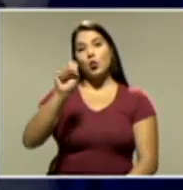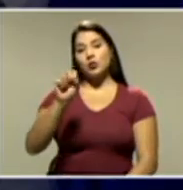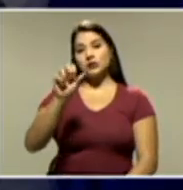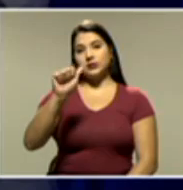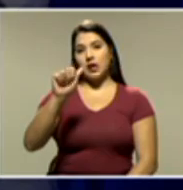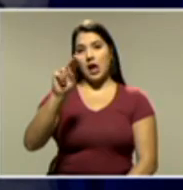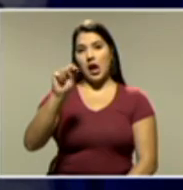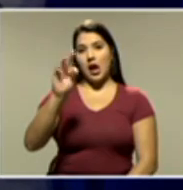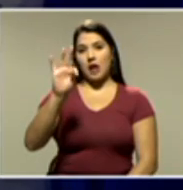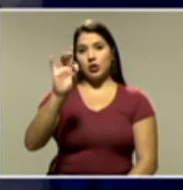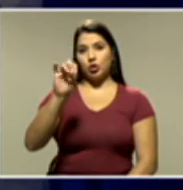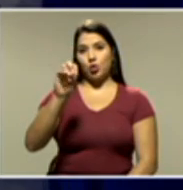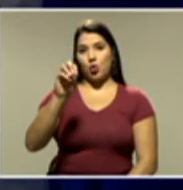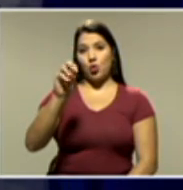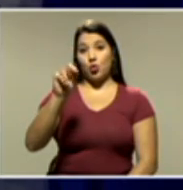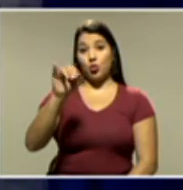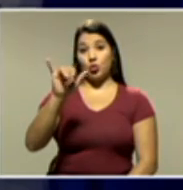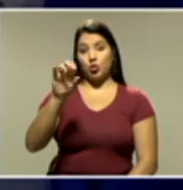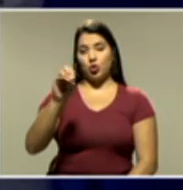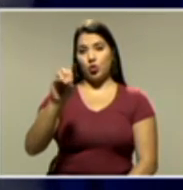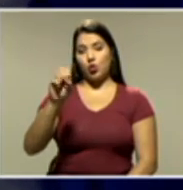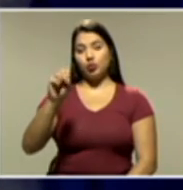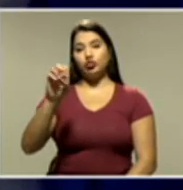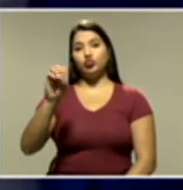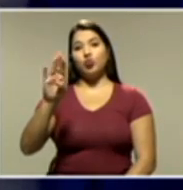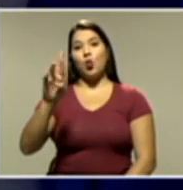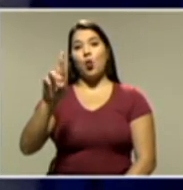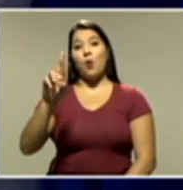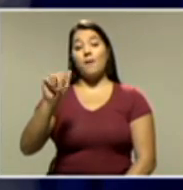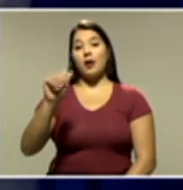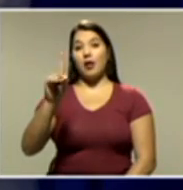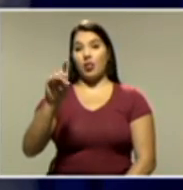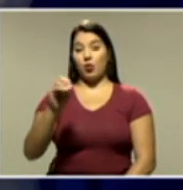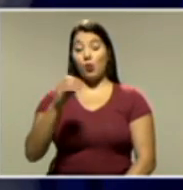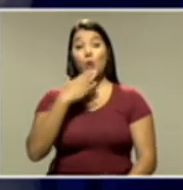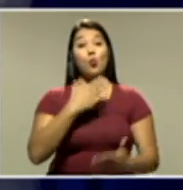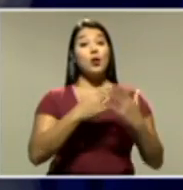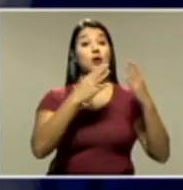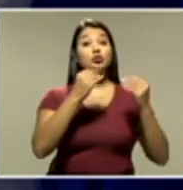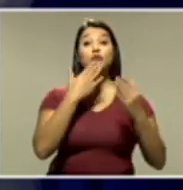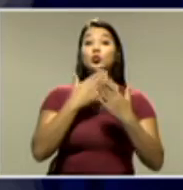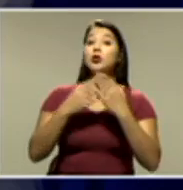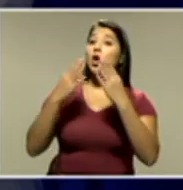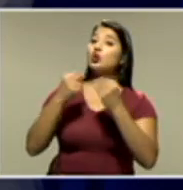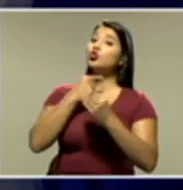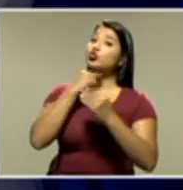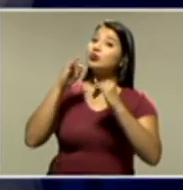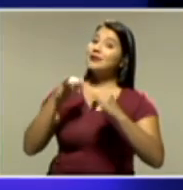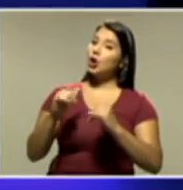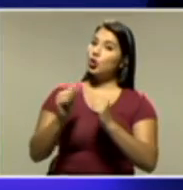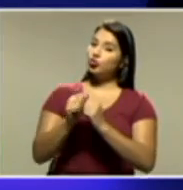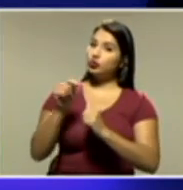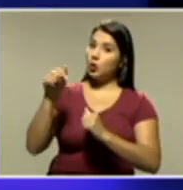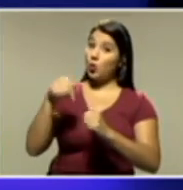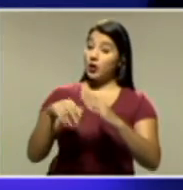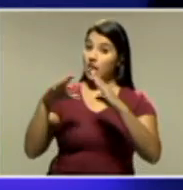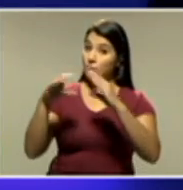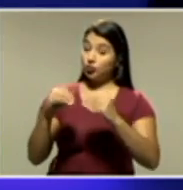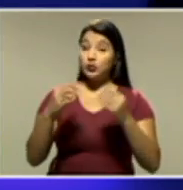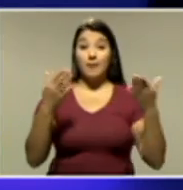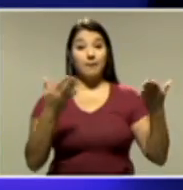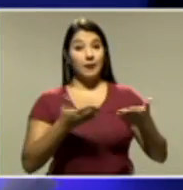Luis Antonio. Muy buenas noches, don Ernesto. Es un gran placer estar con usted la noche de hoy. Bienvenido al set de Costa Rica Noticias.